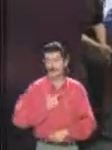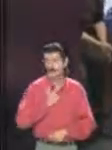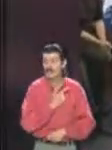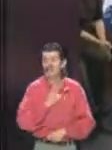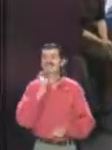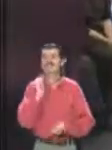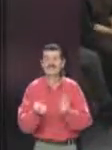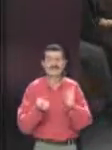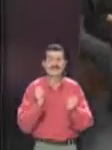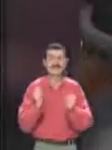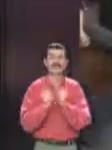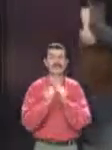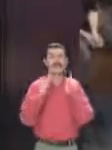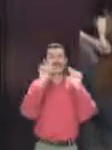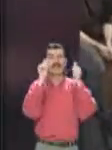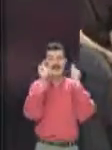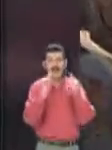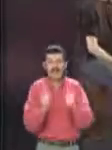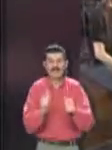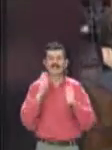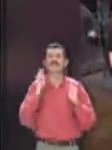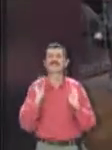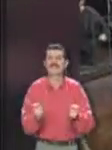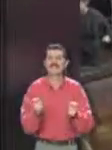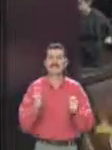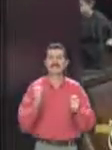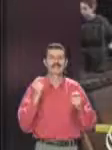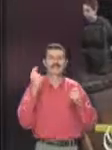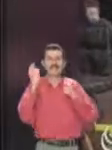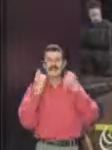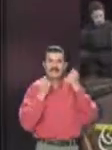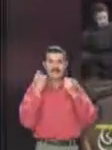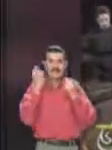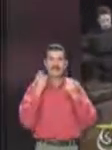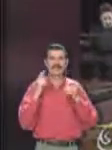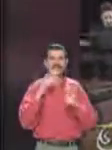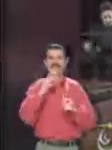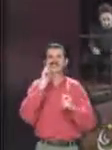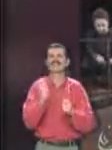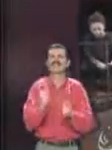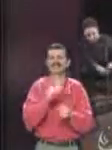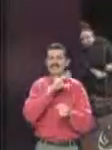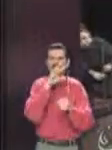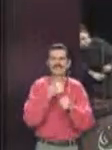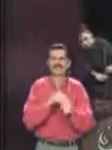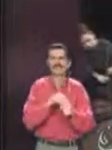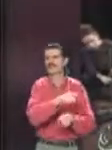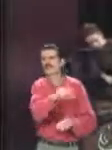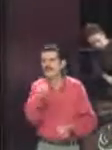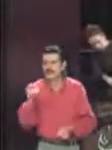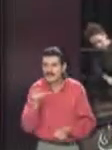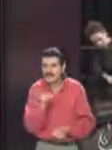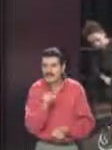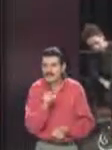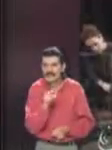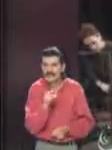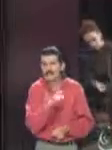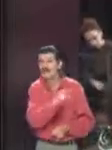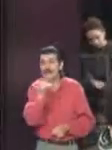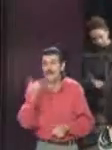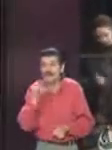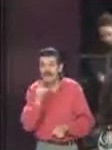gustan todo lo que tenga que ver con el arte, todo lo que tenga que ver con la expresión, todo lo que tenga que ver con